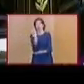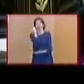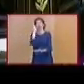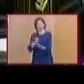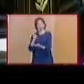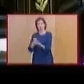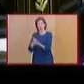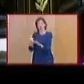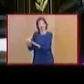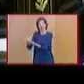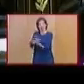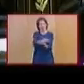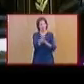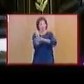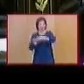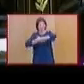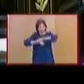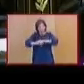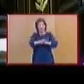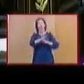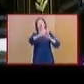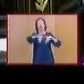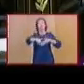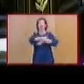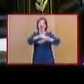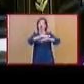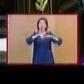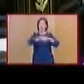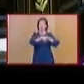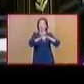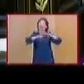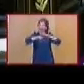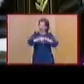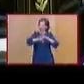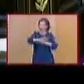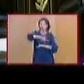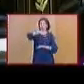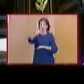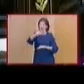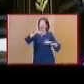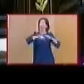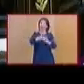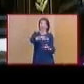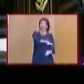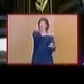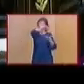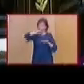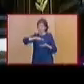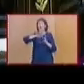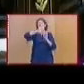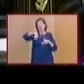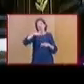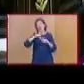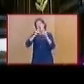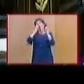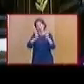también sirve para que las administraciones tengan más recursos y, en consecuencia, podamos dedicar más a eso que usted ha llamado y con razón al Estado de Bienestar.